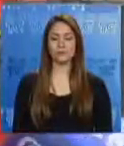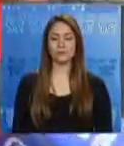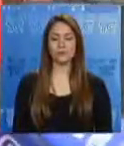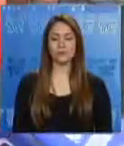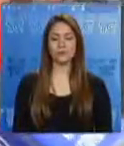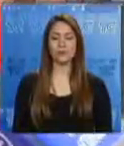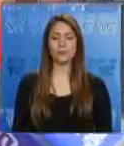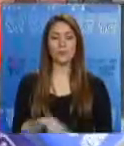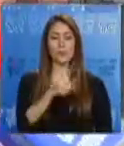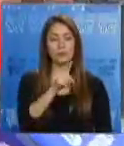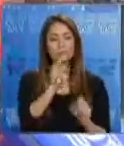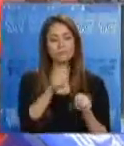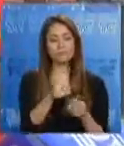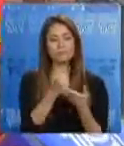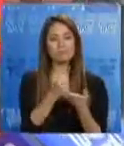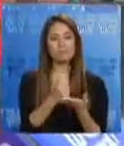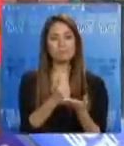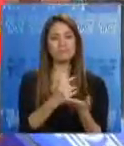¿Está la ayuda?